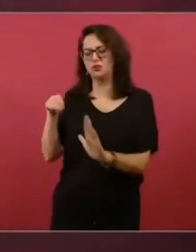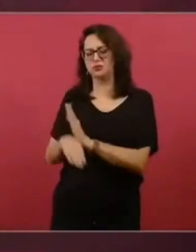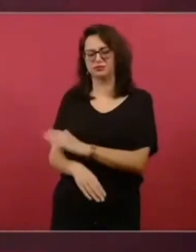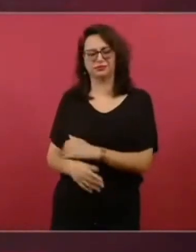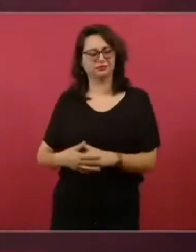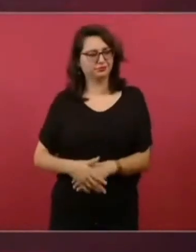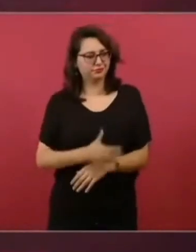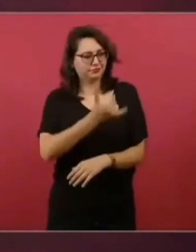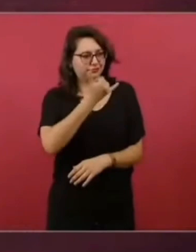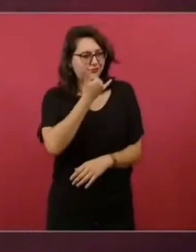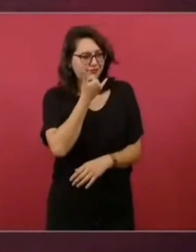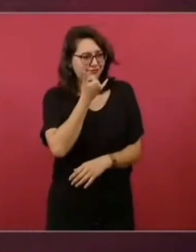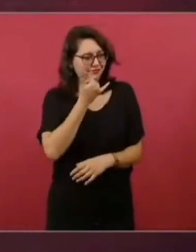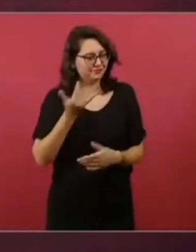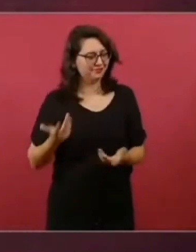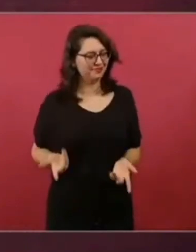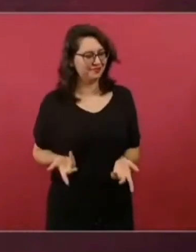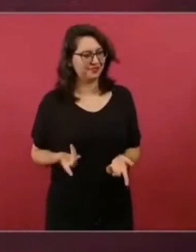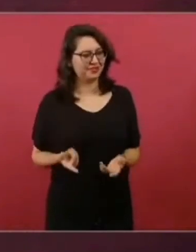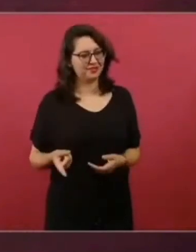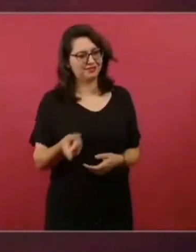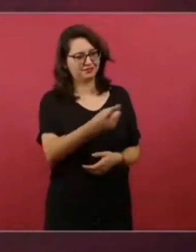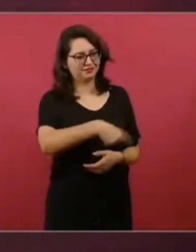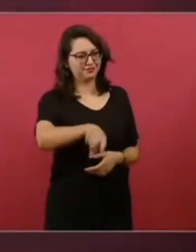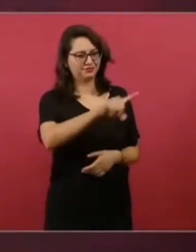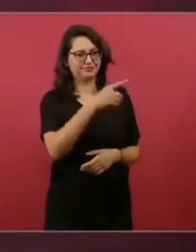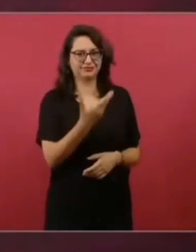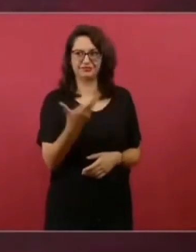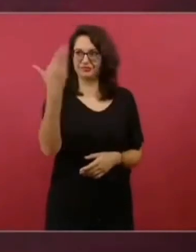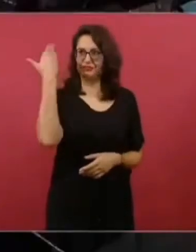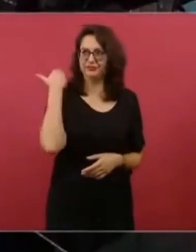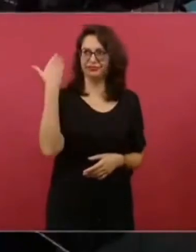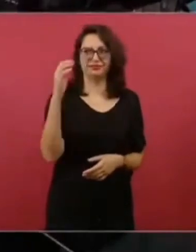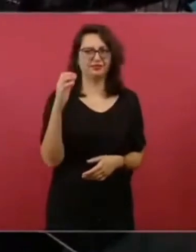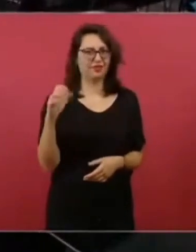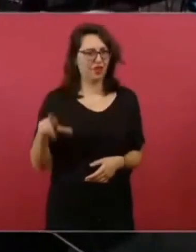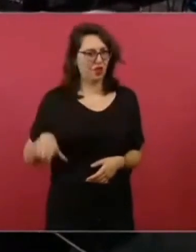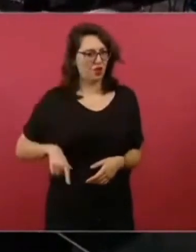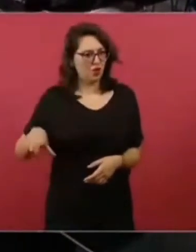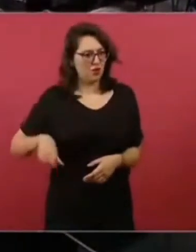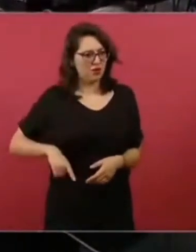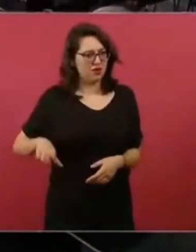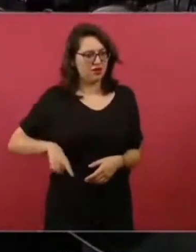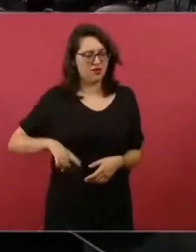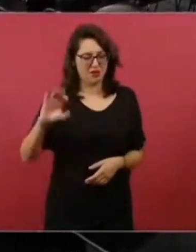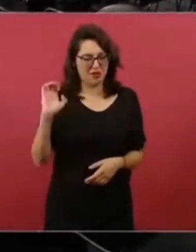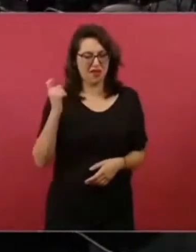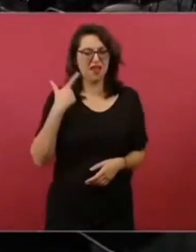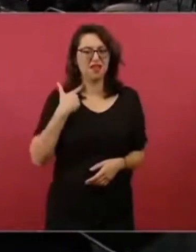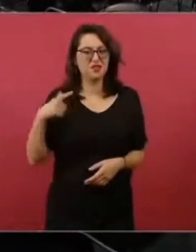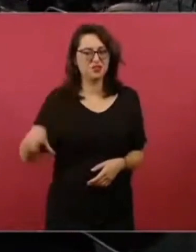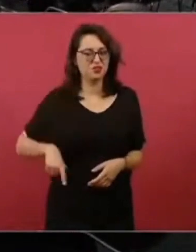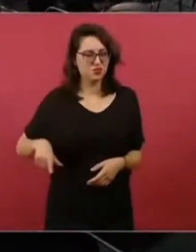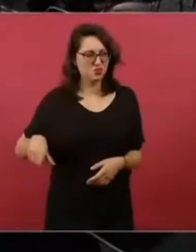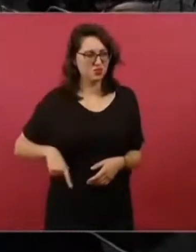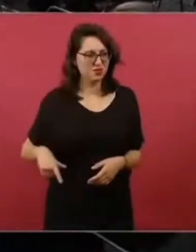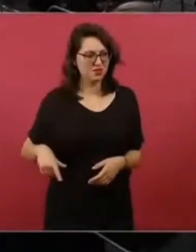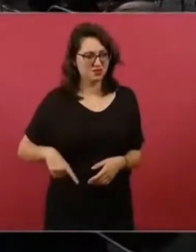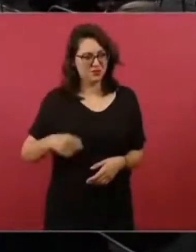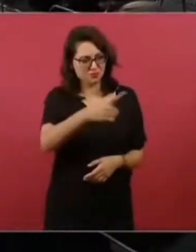los que causaron toda esta decadencia que estamos enfrentando fueron